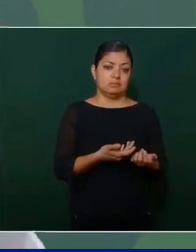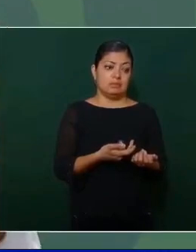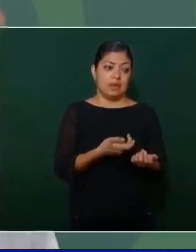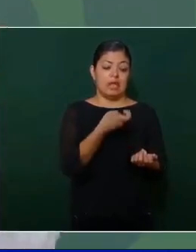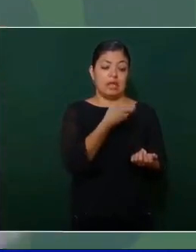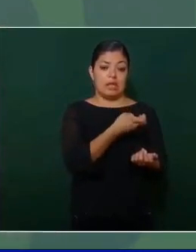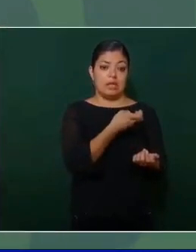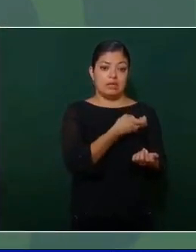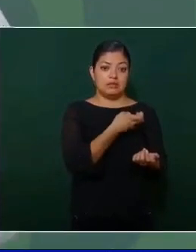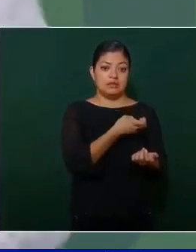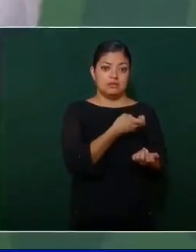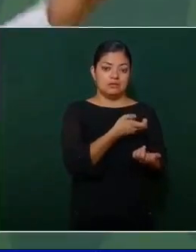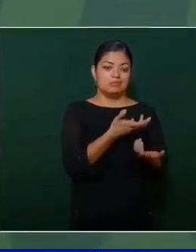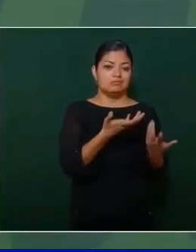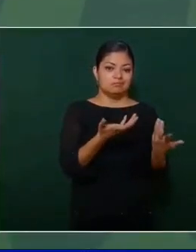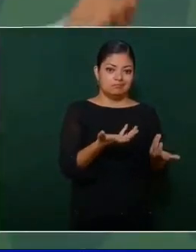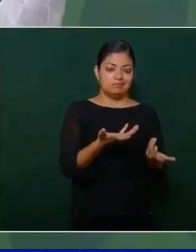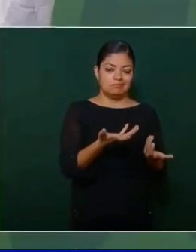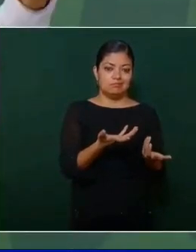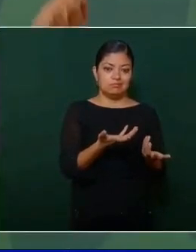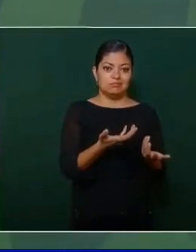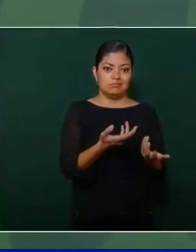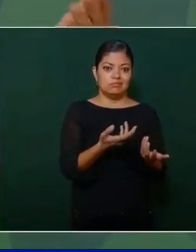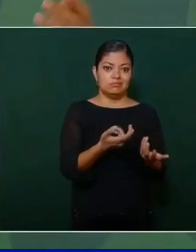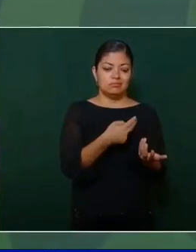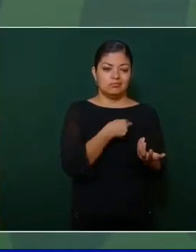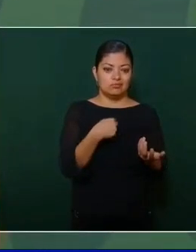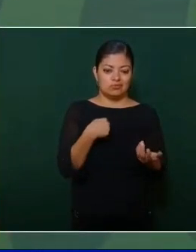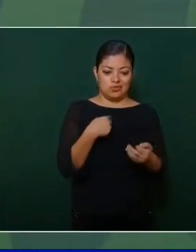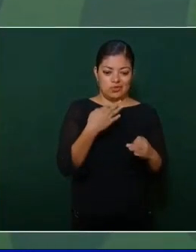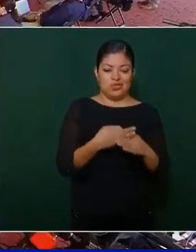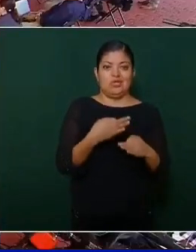esto que desgraciadamente estamos padeciendo